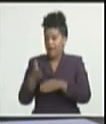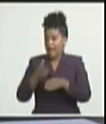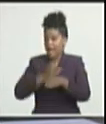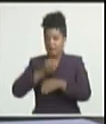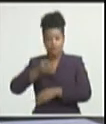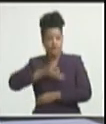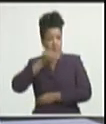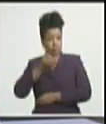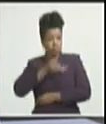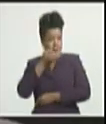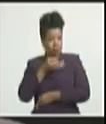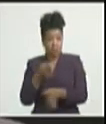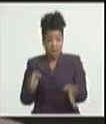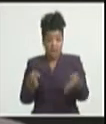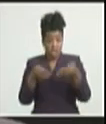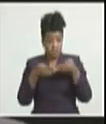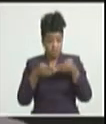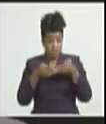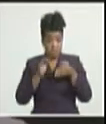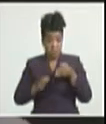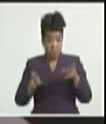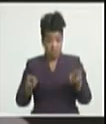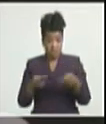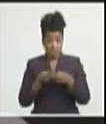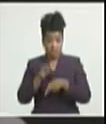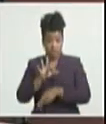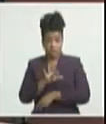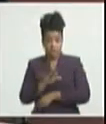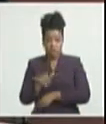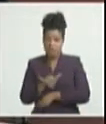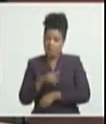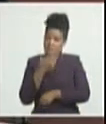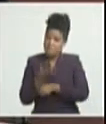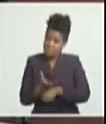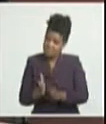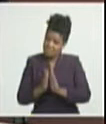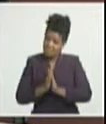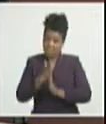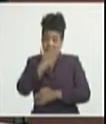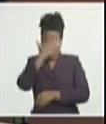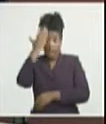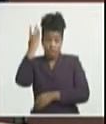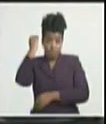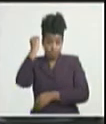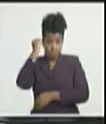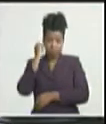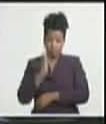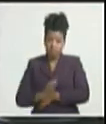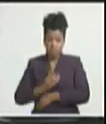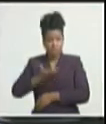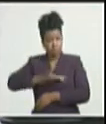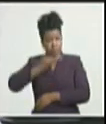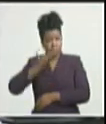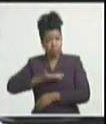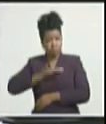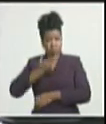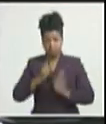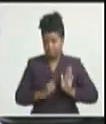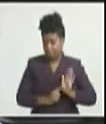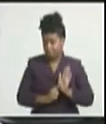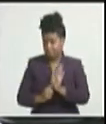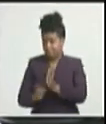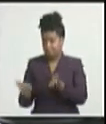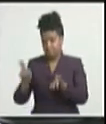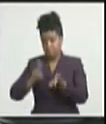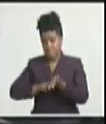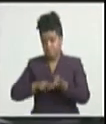discurso de clausura del octavo congreso y a solicitud del general de ejército Raúl Castro Ruz, presentó a los 6 miembros del secretariado del